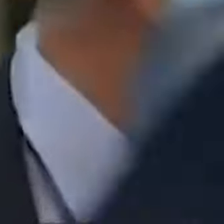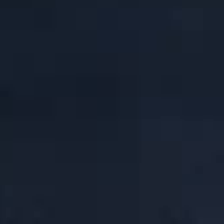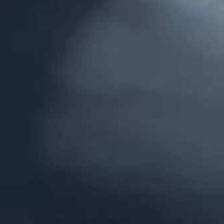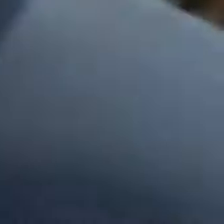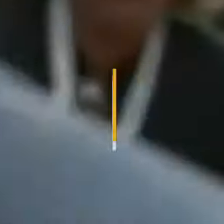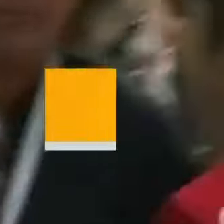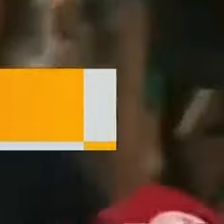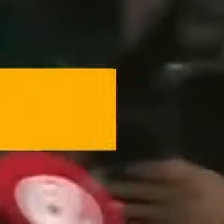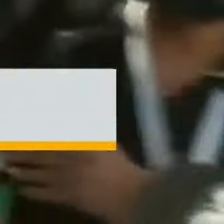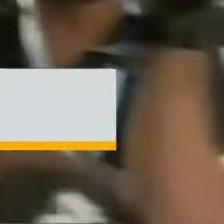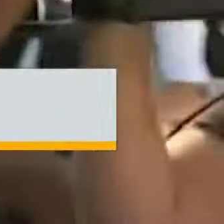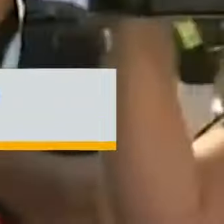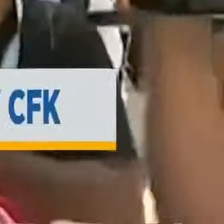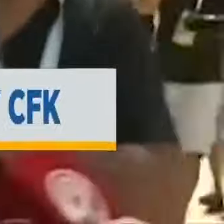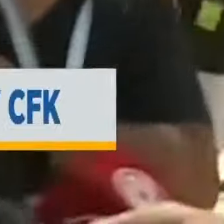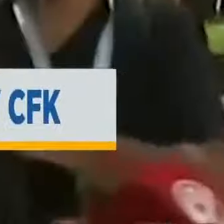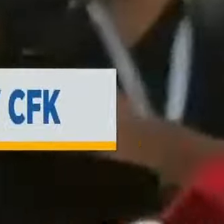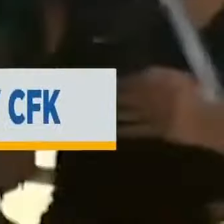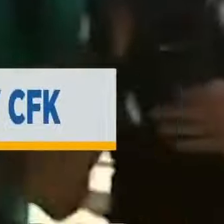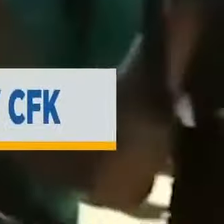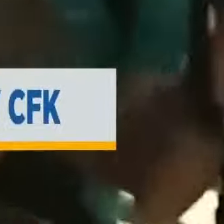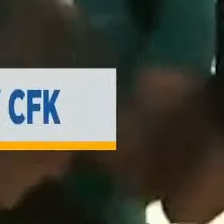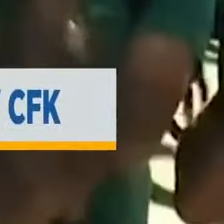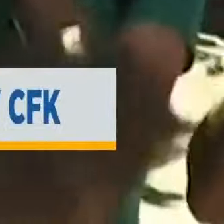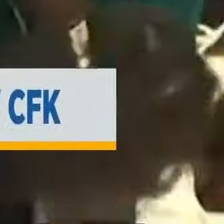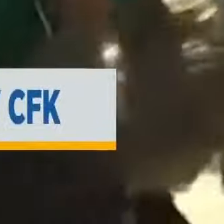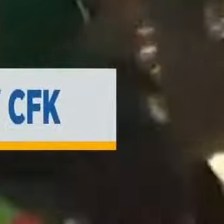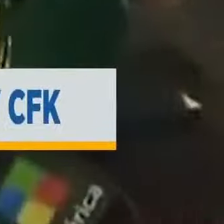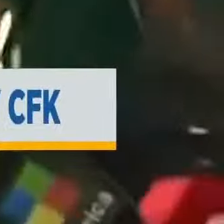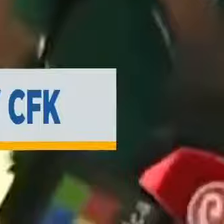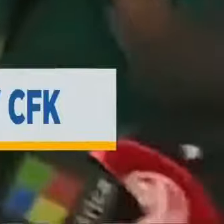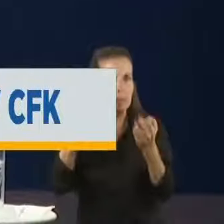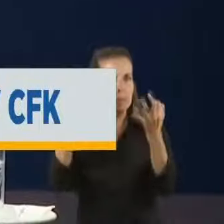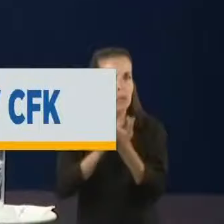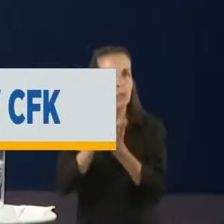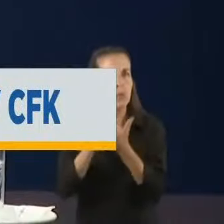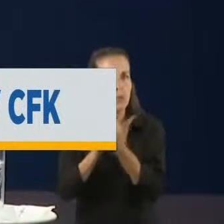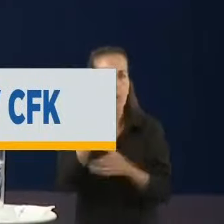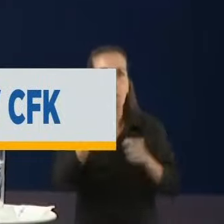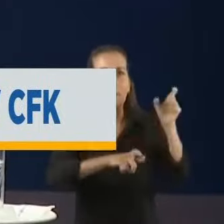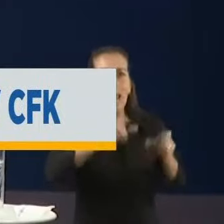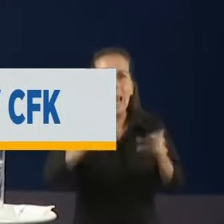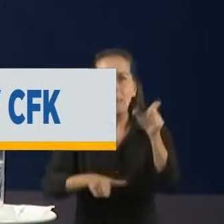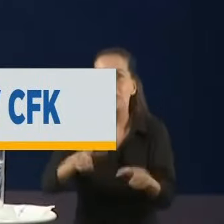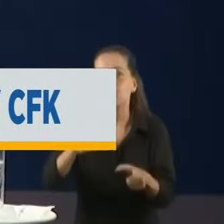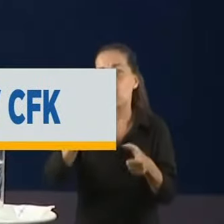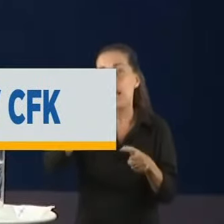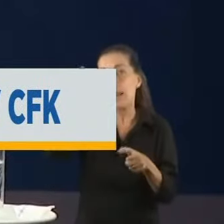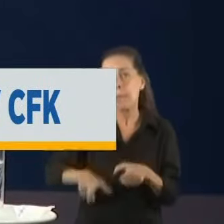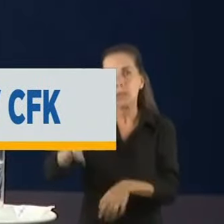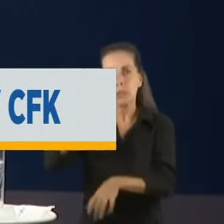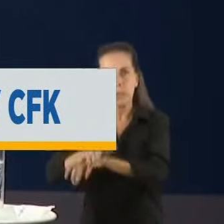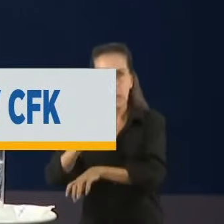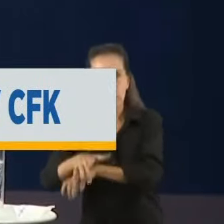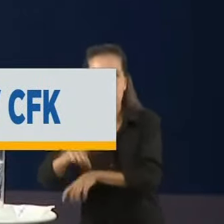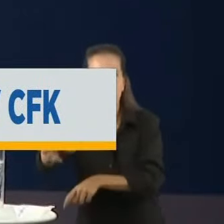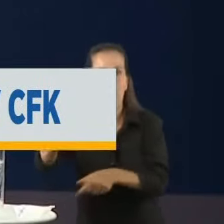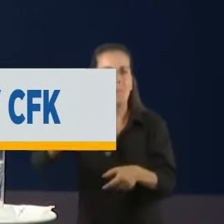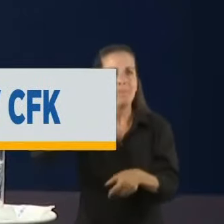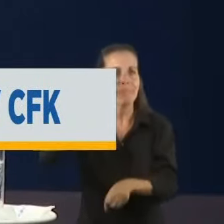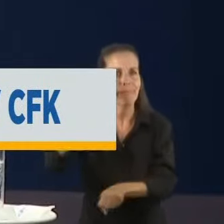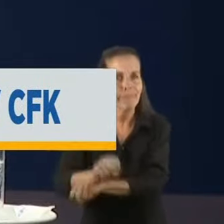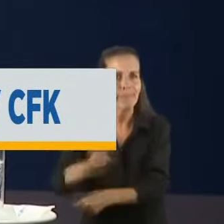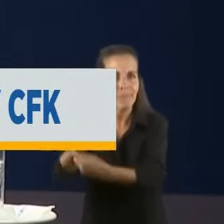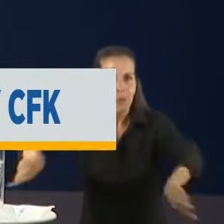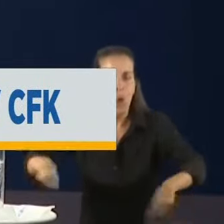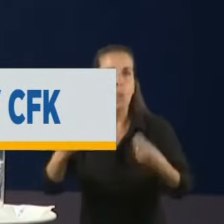El ministro de Justicia, Mariano Cunio Libarona, negó que exista un pacto de impunidad entre el presidente Javier Milei y